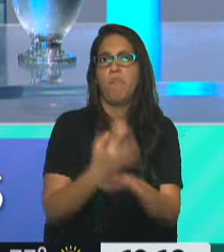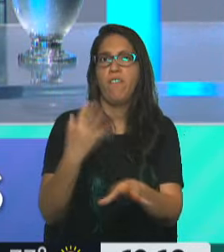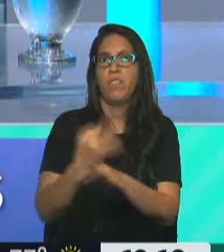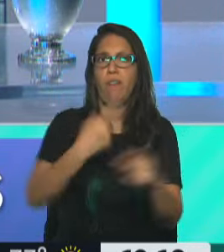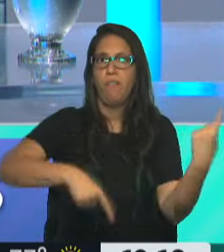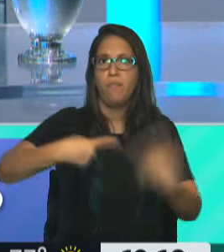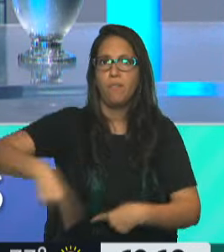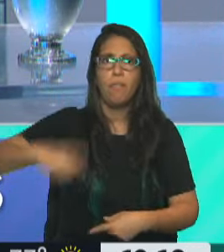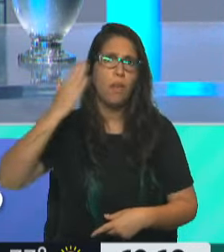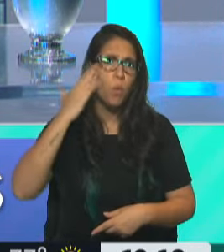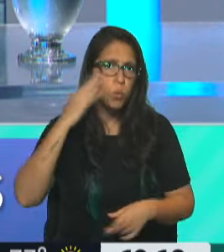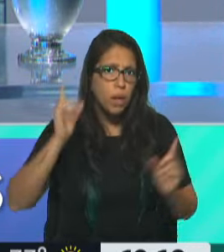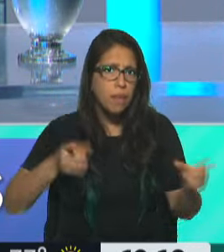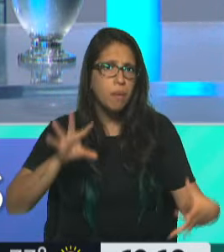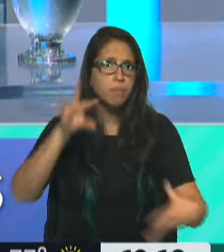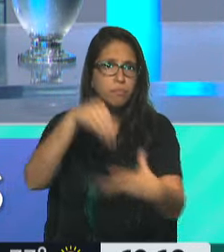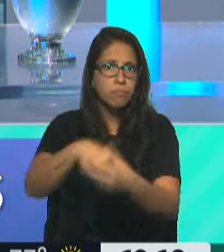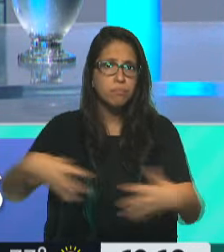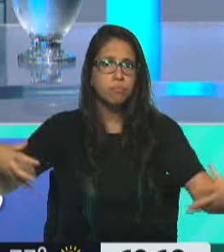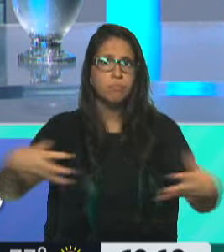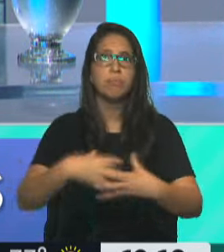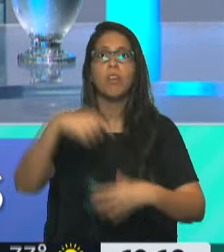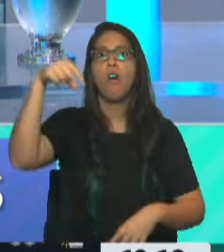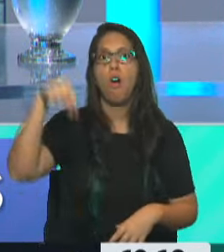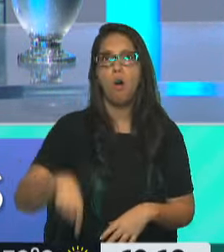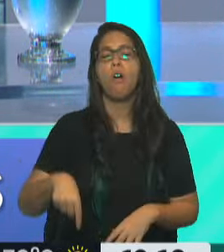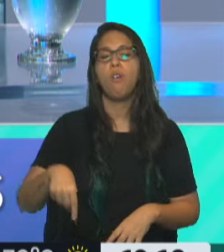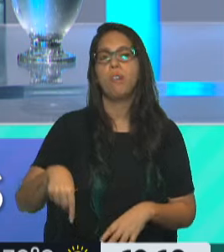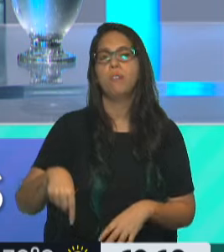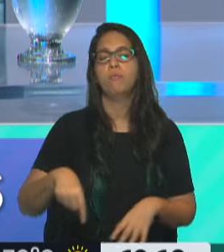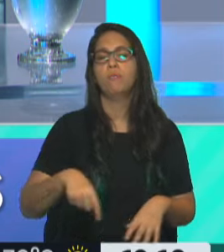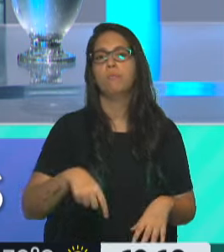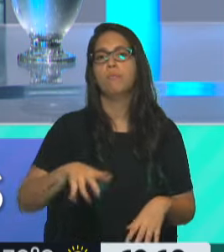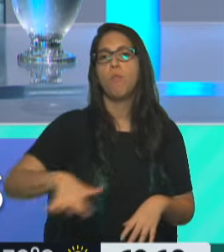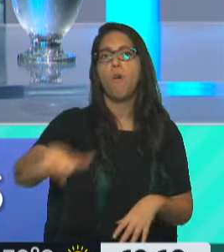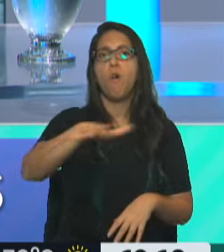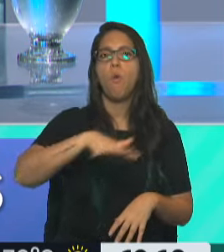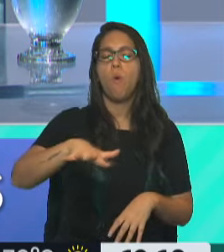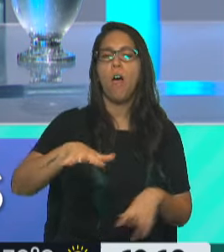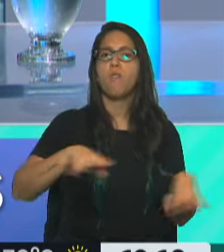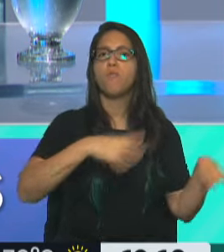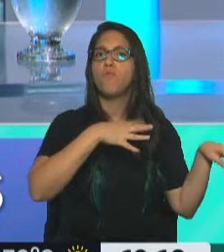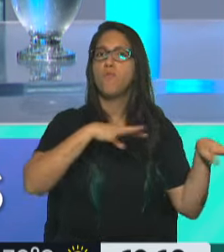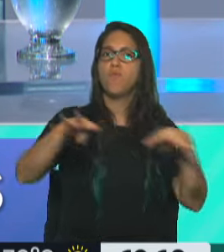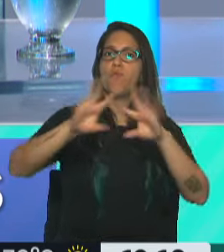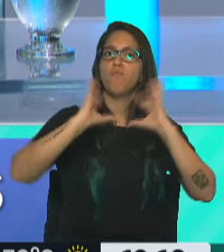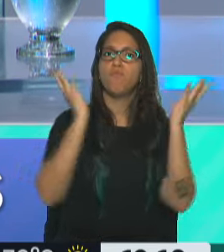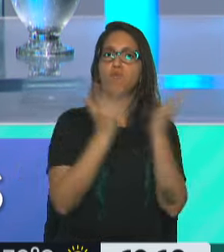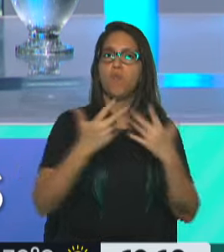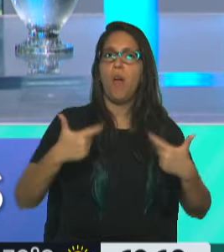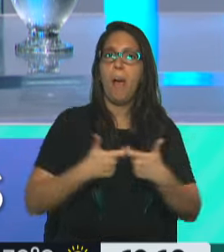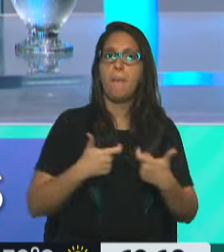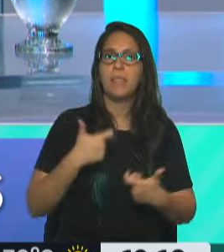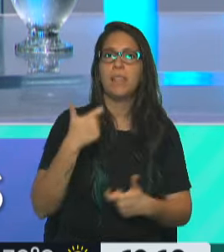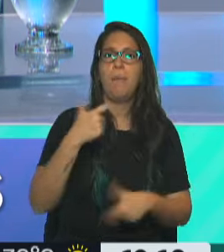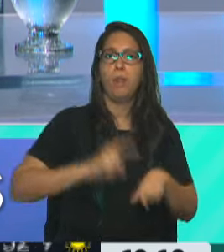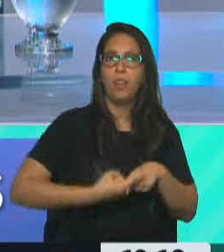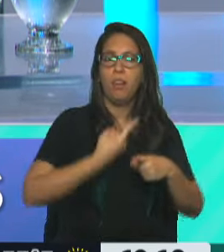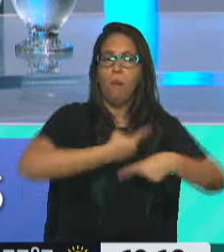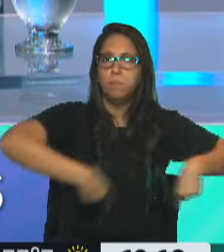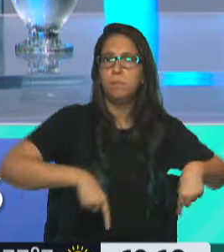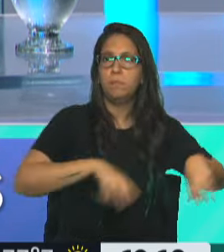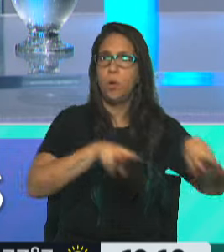cultura y se convirtió en lo que hoy esa Referencia para el mundo empresario y político que se